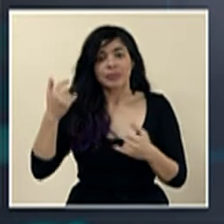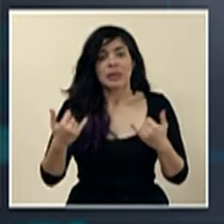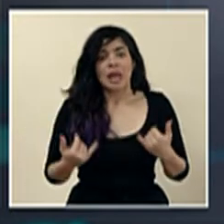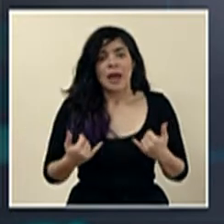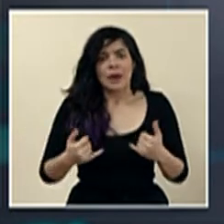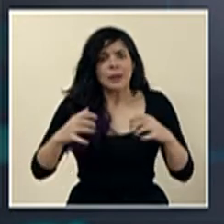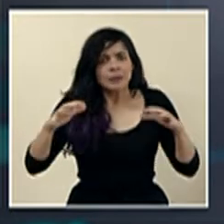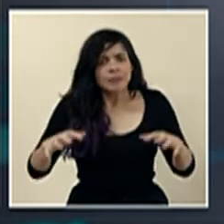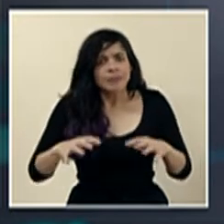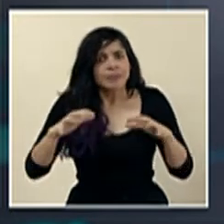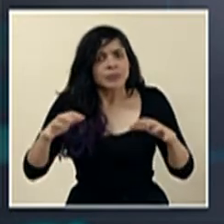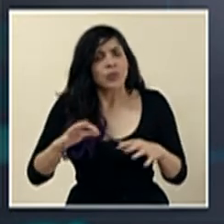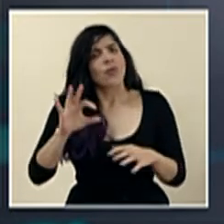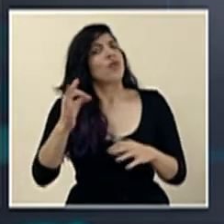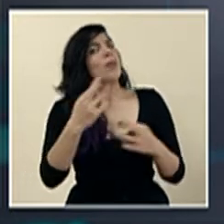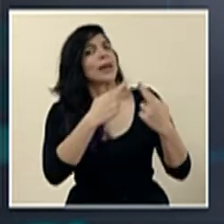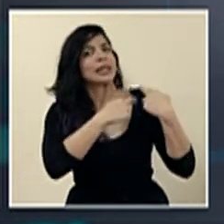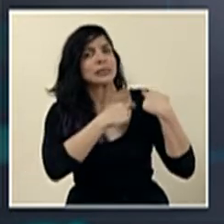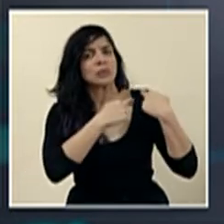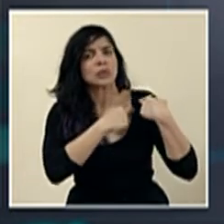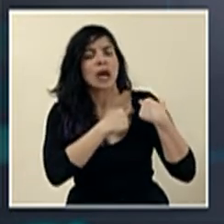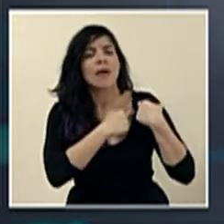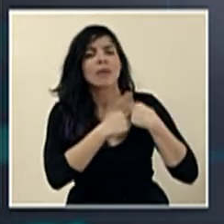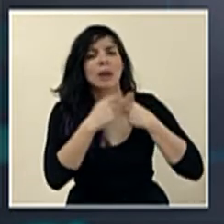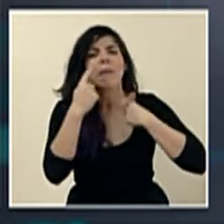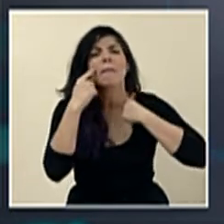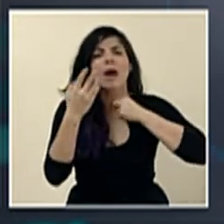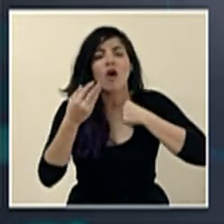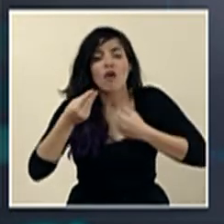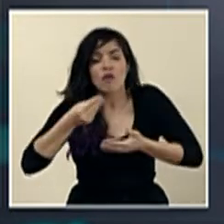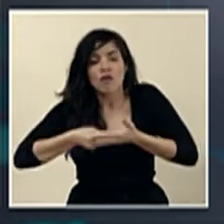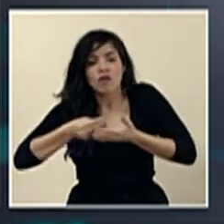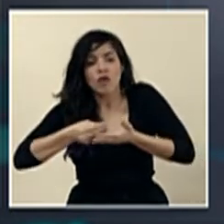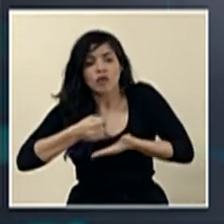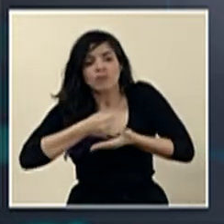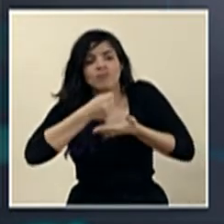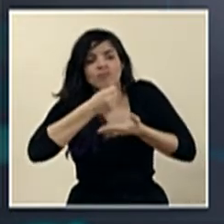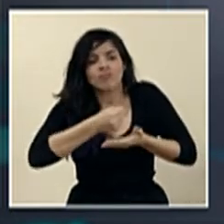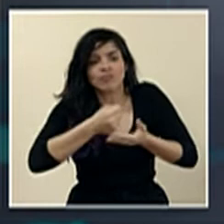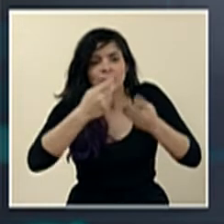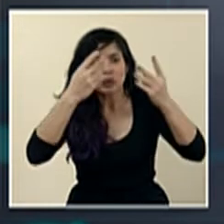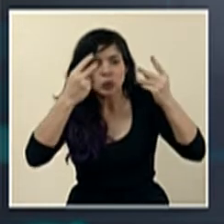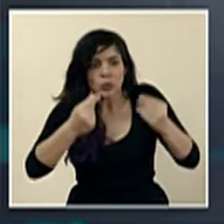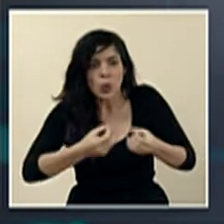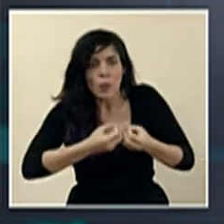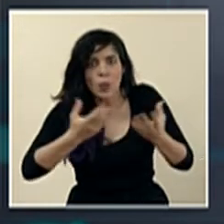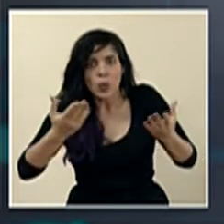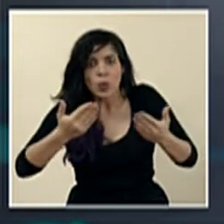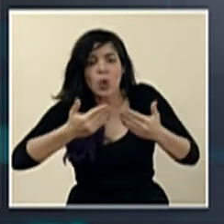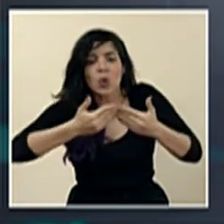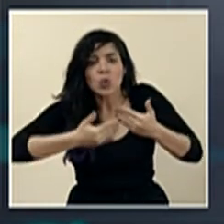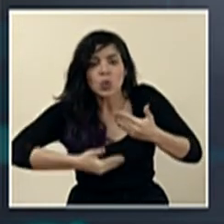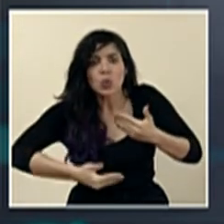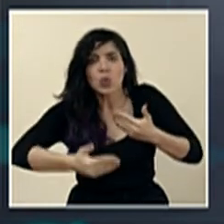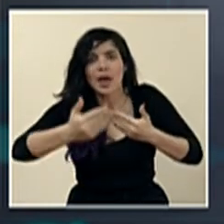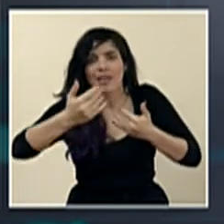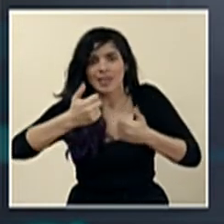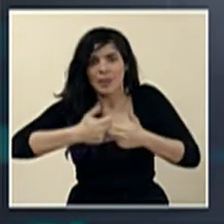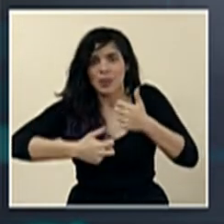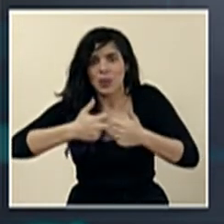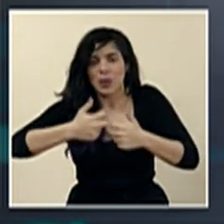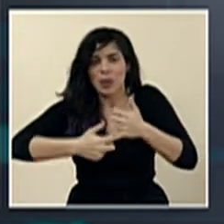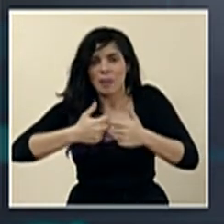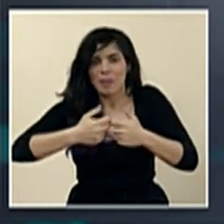actuando responsablemente para financiar la hacienda pública durante esta crisis